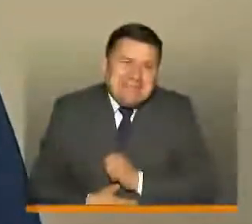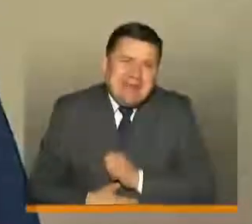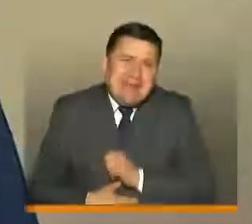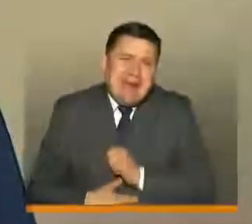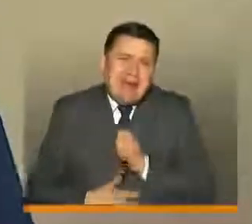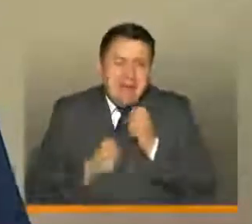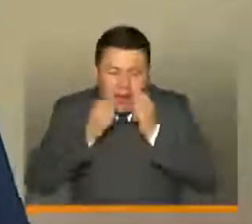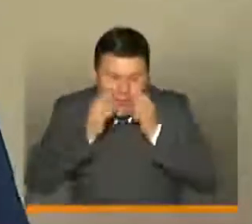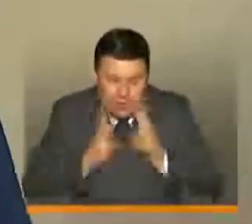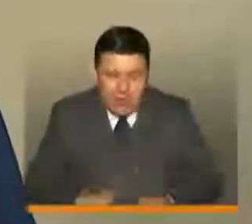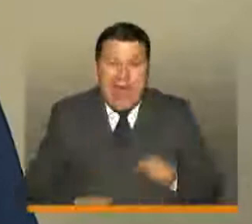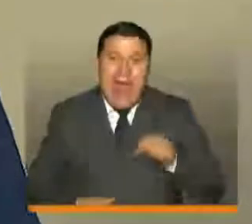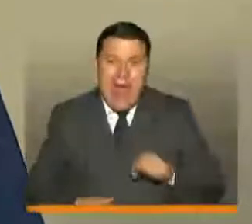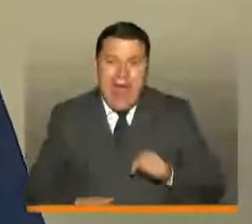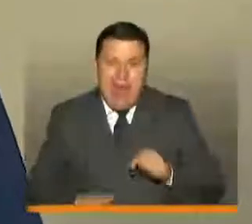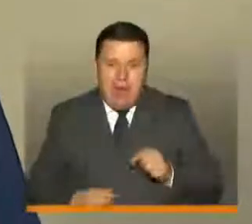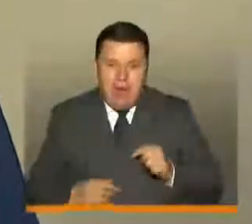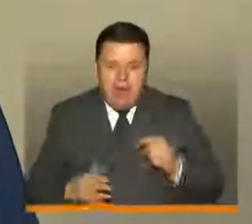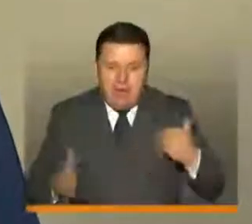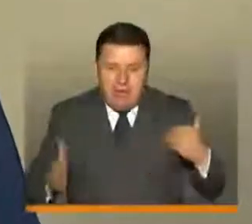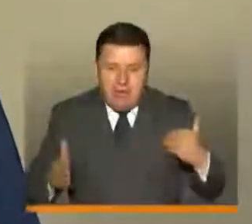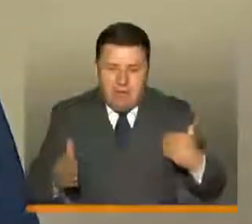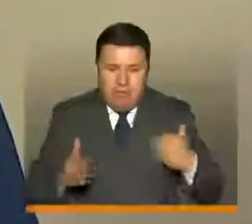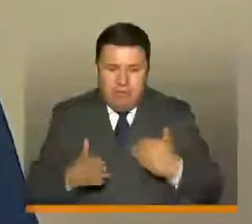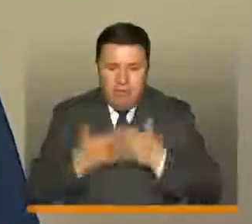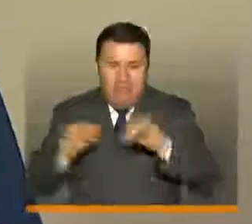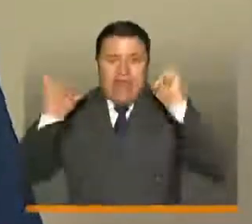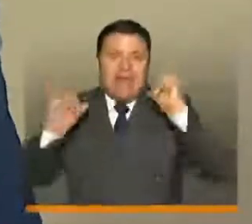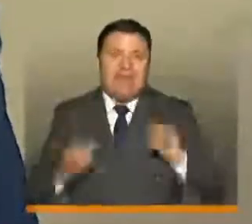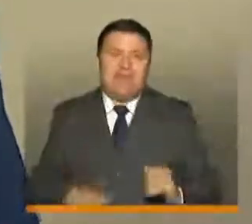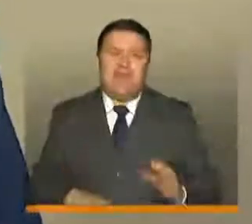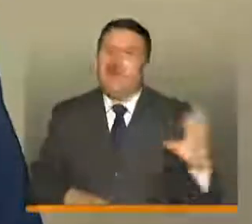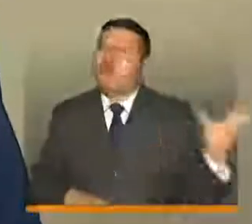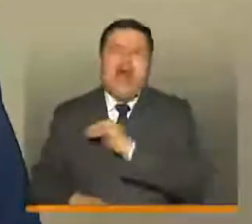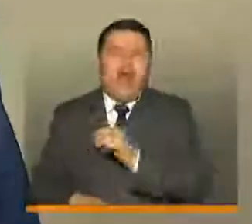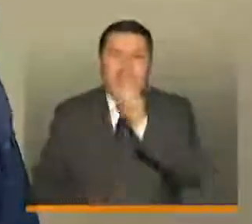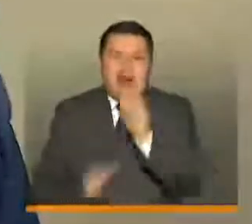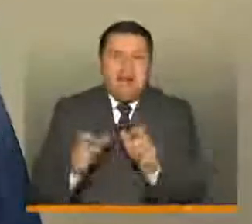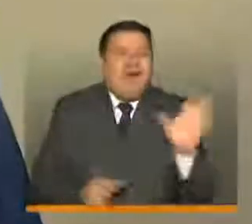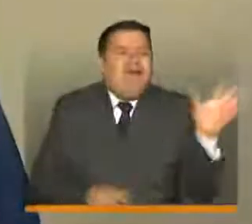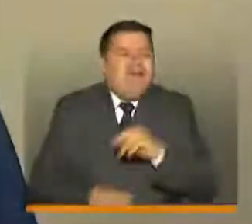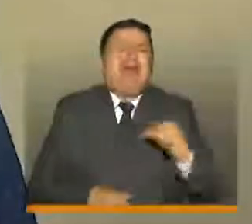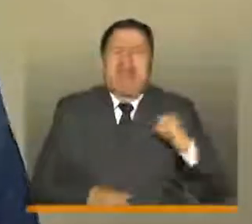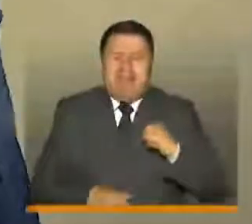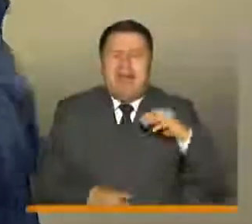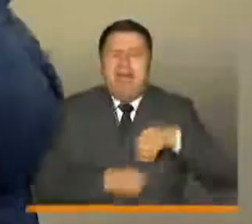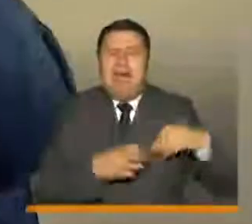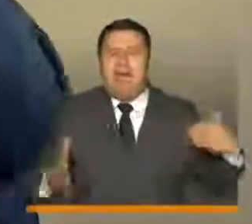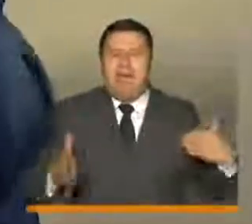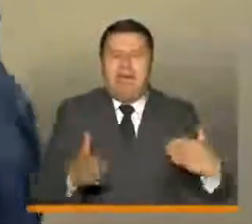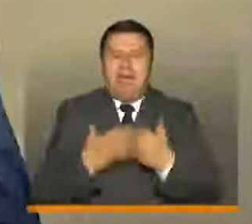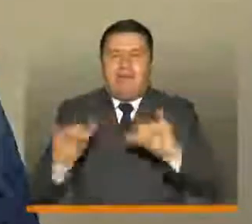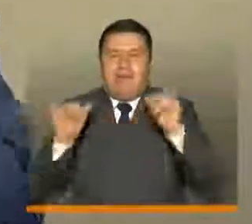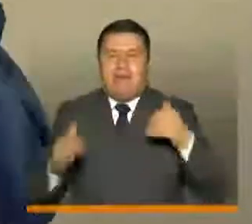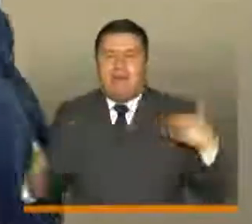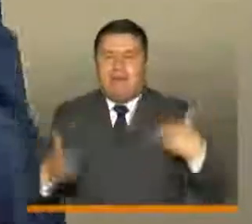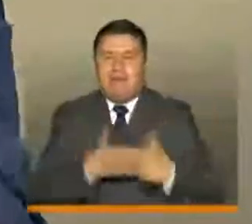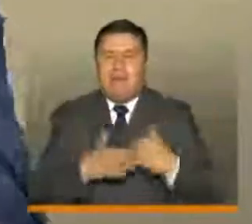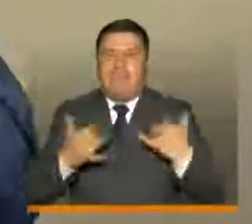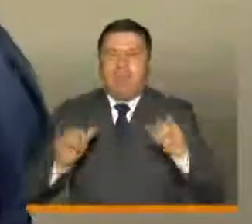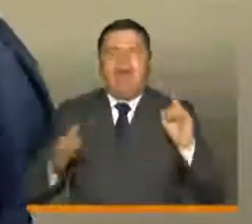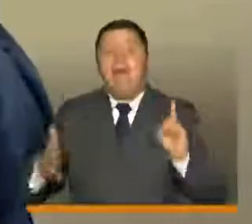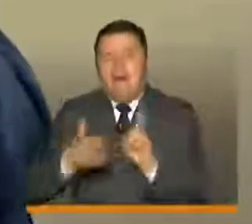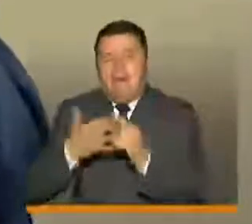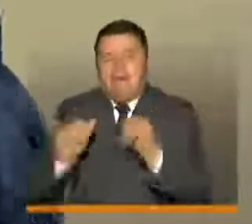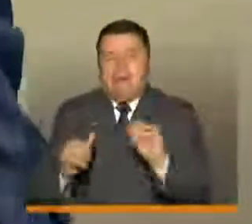los seres humanos tenemos final, y en ese sentido creo que vivir con los mejores recuerdos, traer las